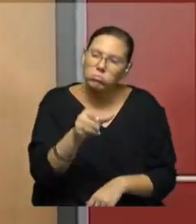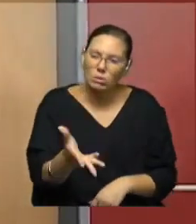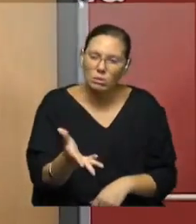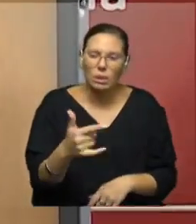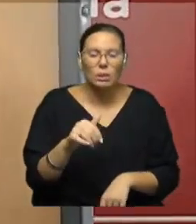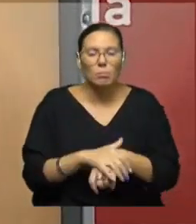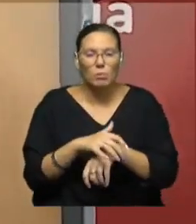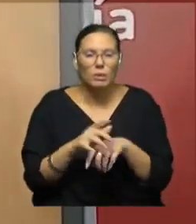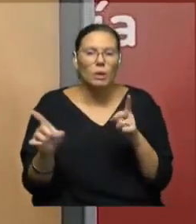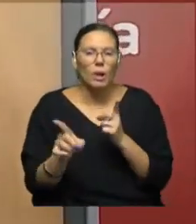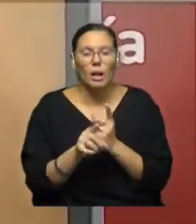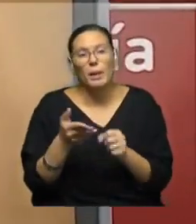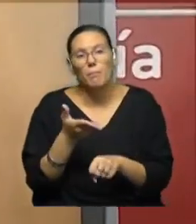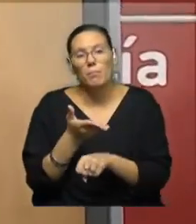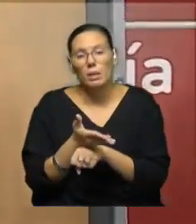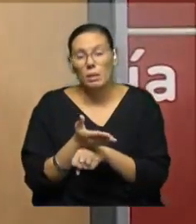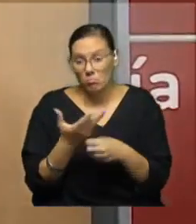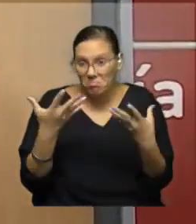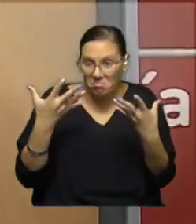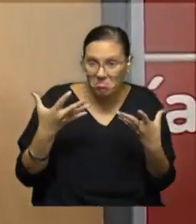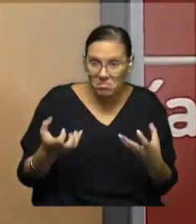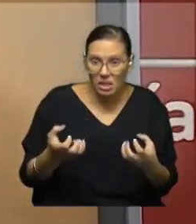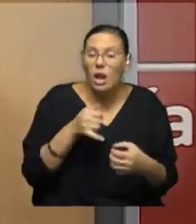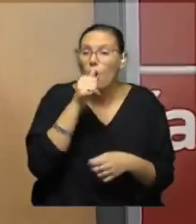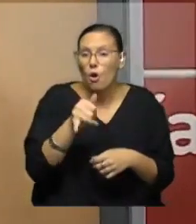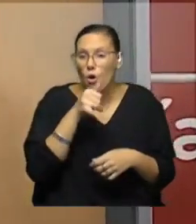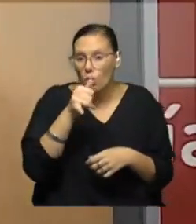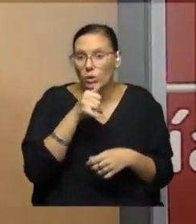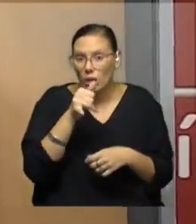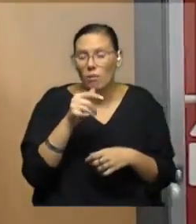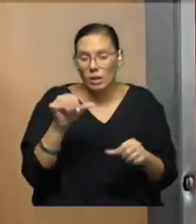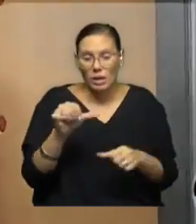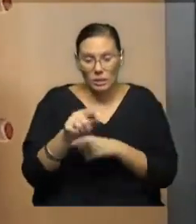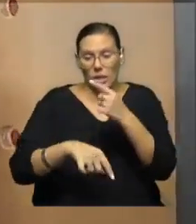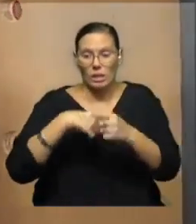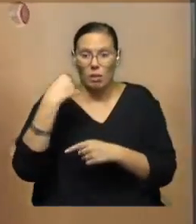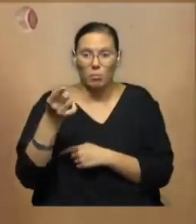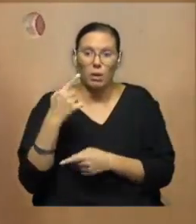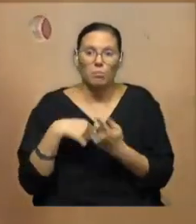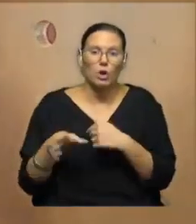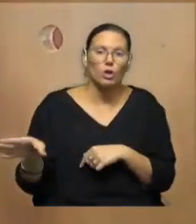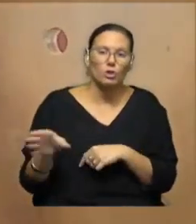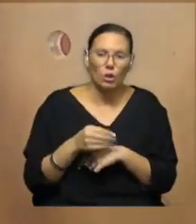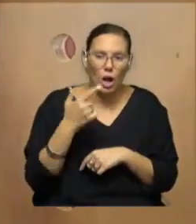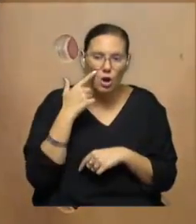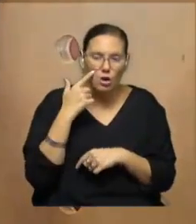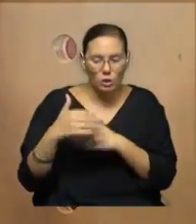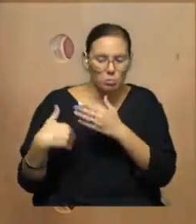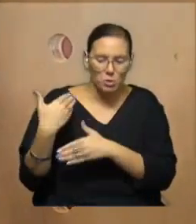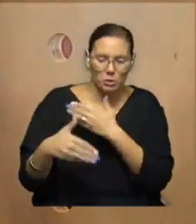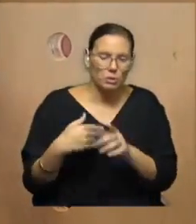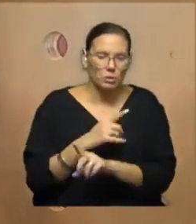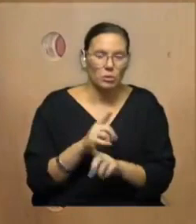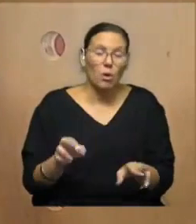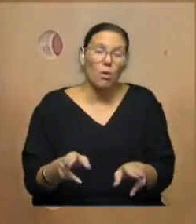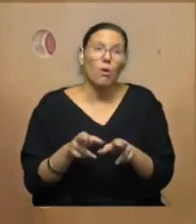este encuentro, y les pedía si tenían ganas de... Les contaba qué es lo que iba a hacer después, pero no todas vieron todo el proceso. Bueno,